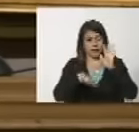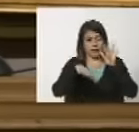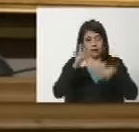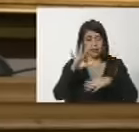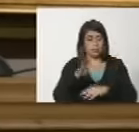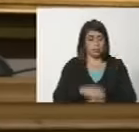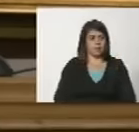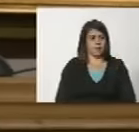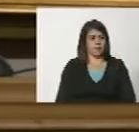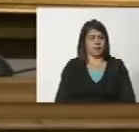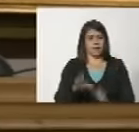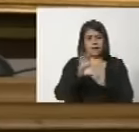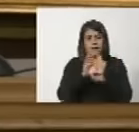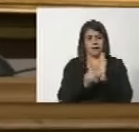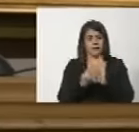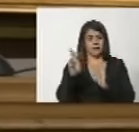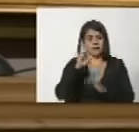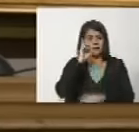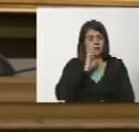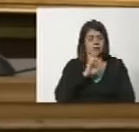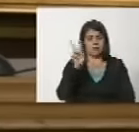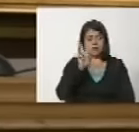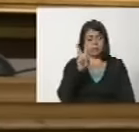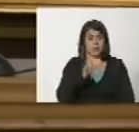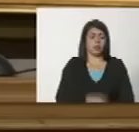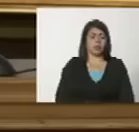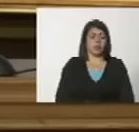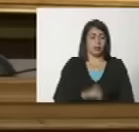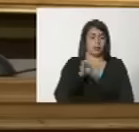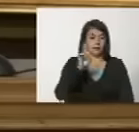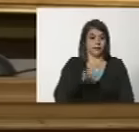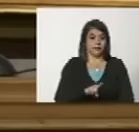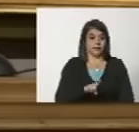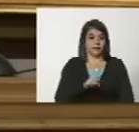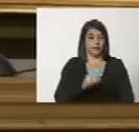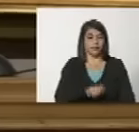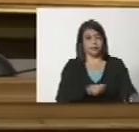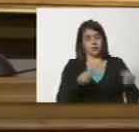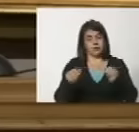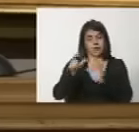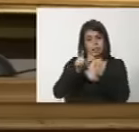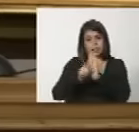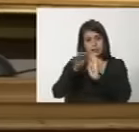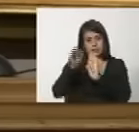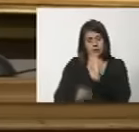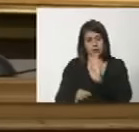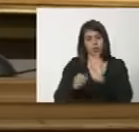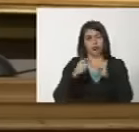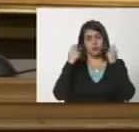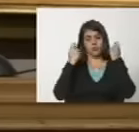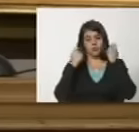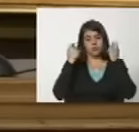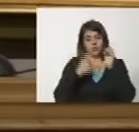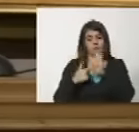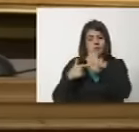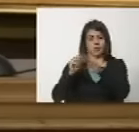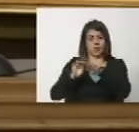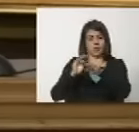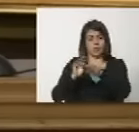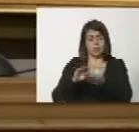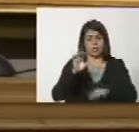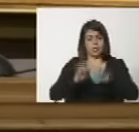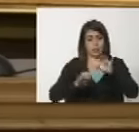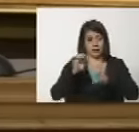15 de la Constitución de la República Bolivariana de Venezuela. Se remite a la Gaceta Oficial a los fines de su publicación y se notifica